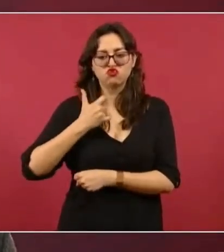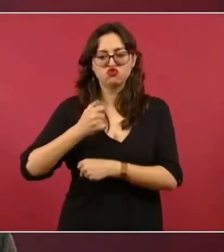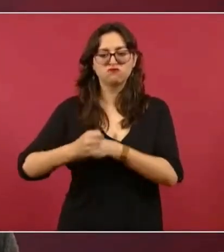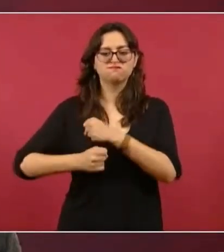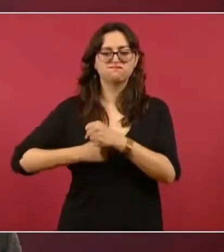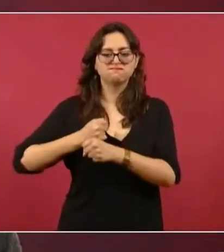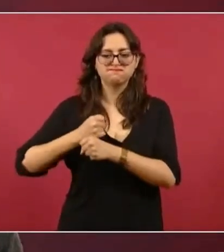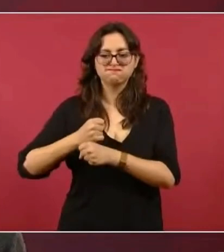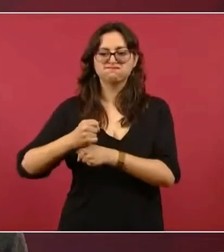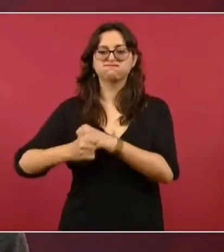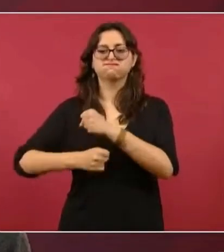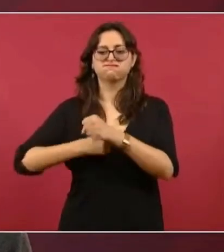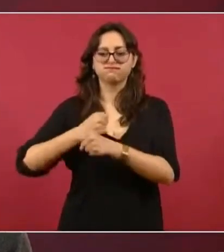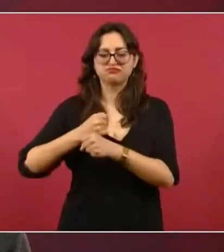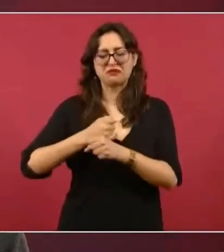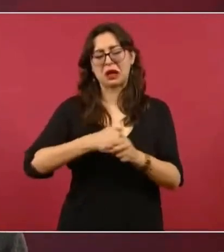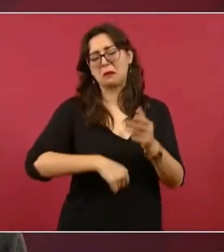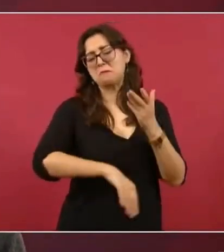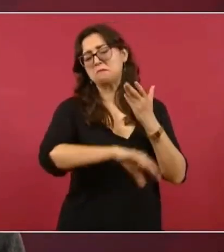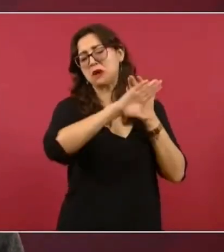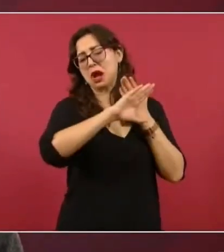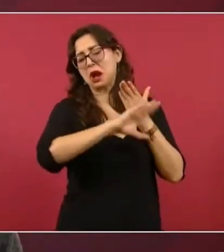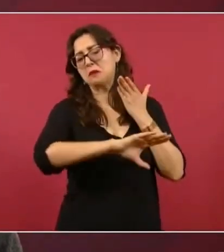de campañas en contra.